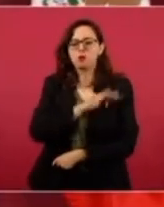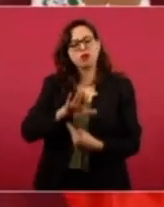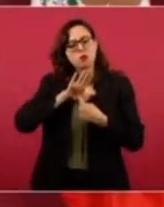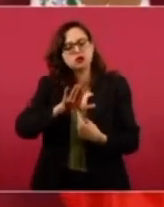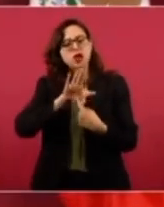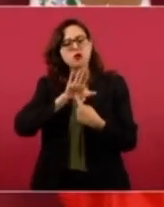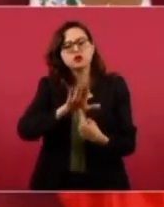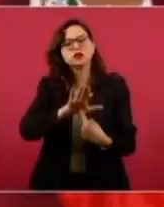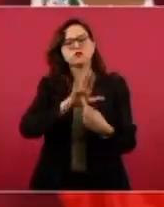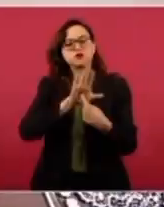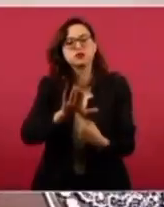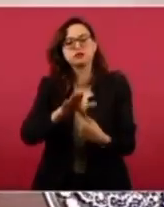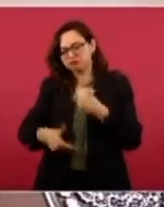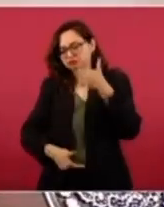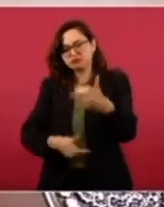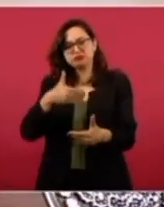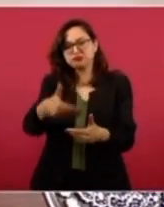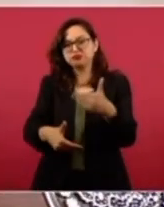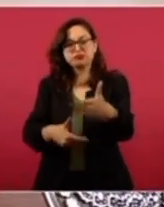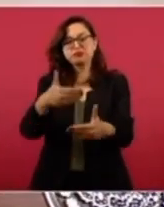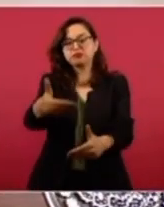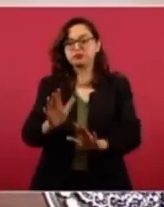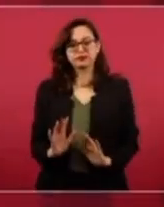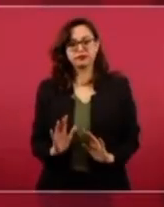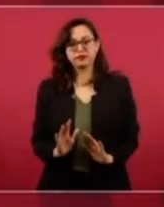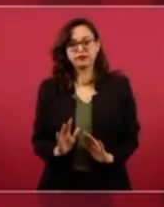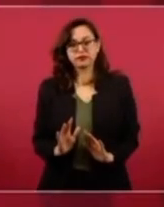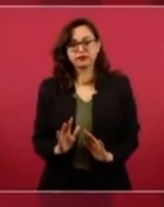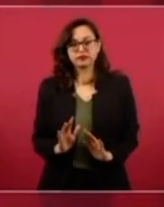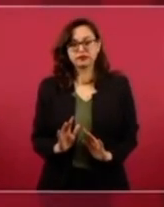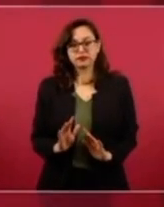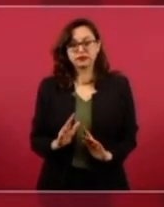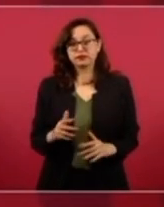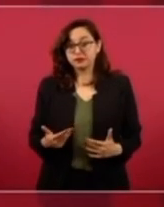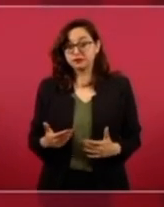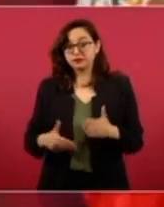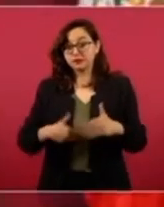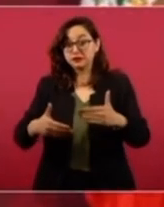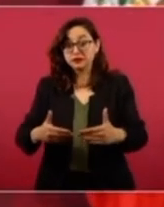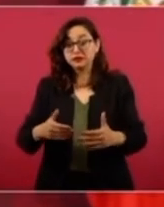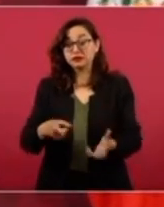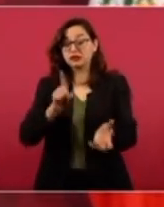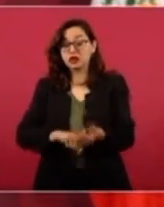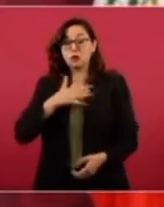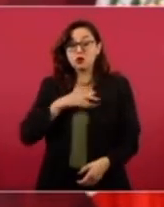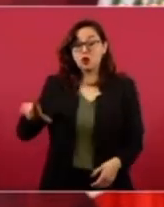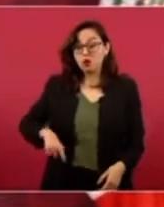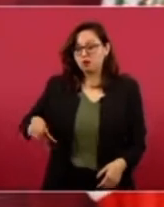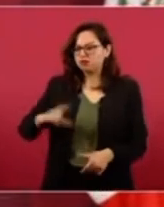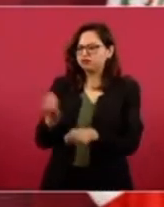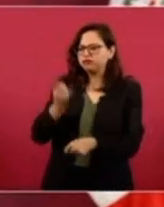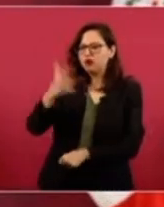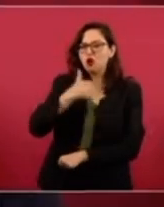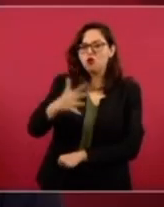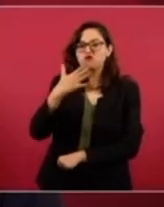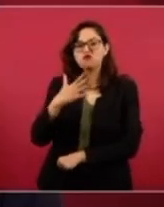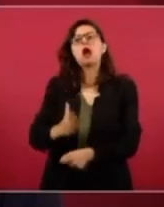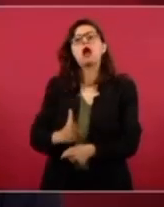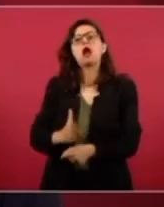que en el caso de que nosotros cometiéramos actos de corrupción que nos castigará